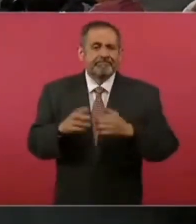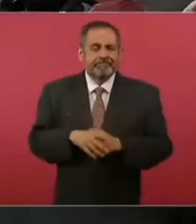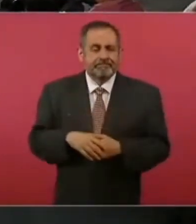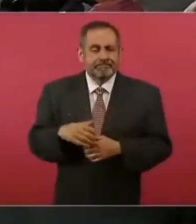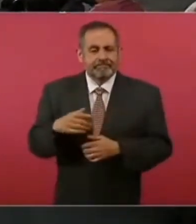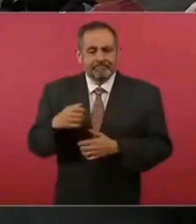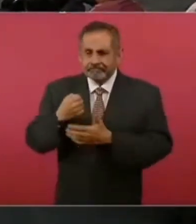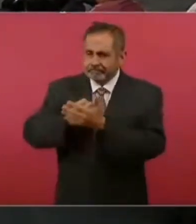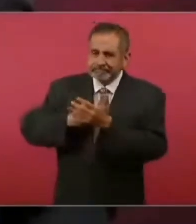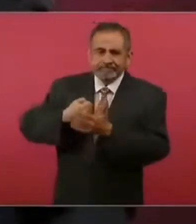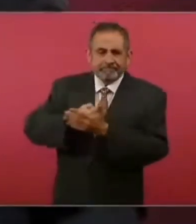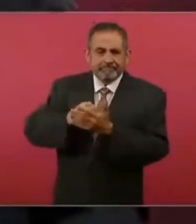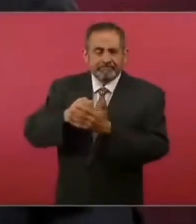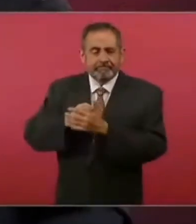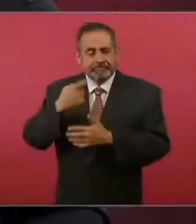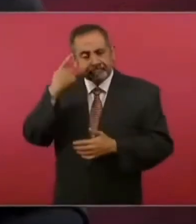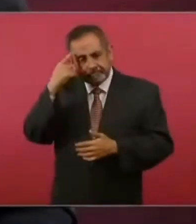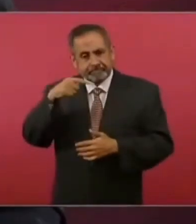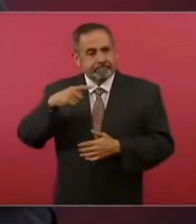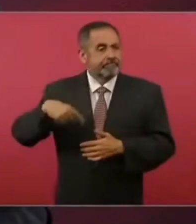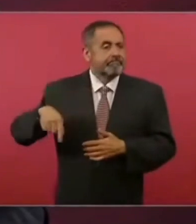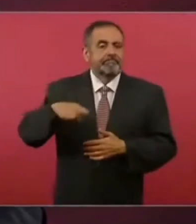la lucha contra